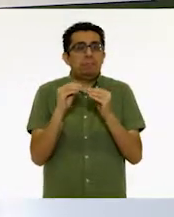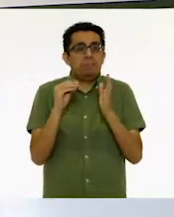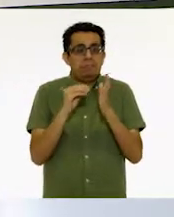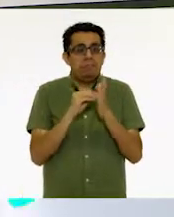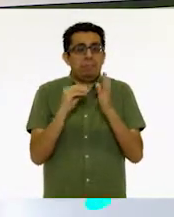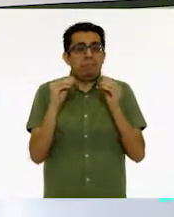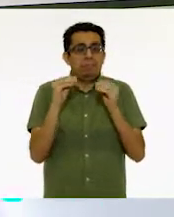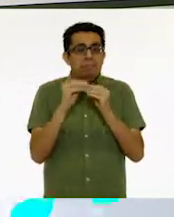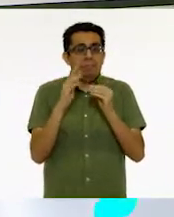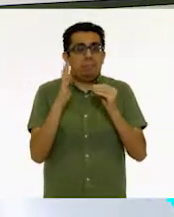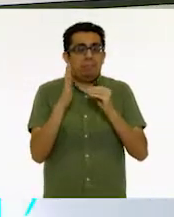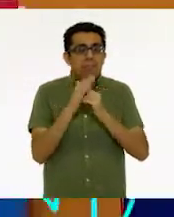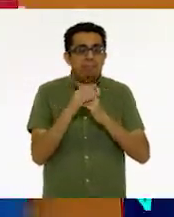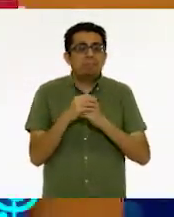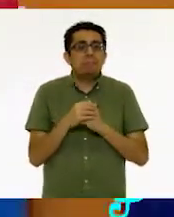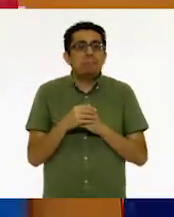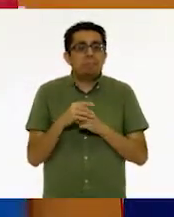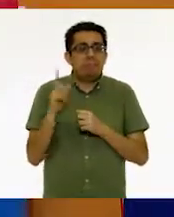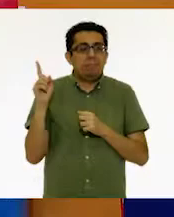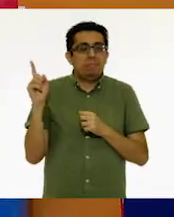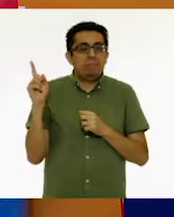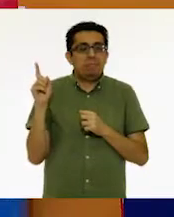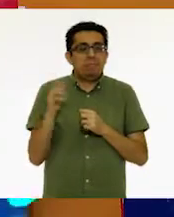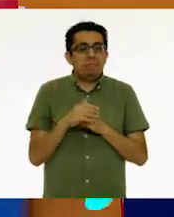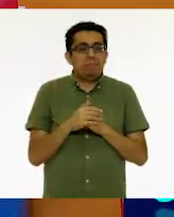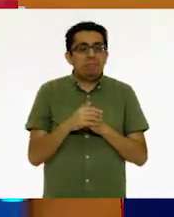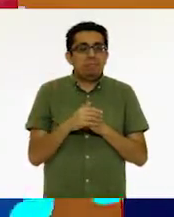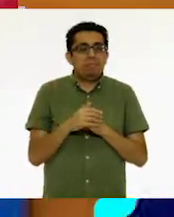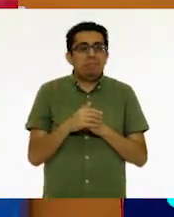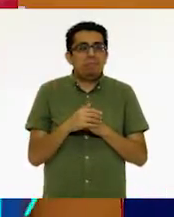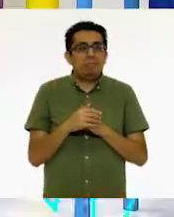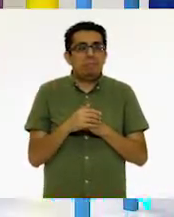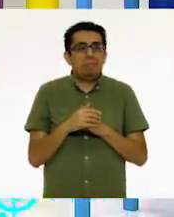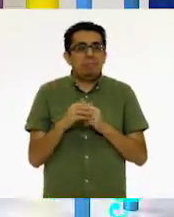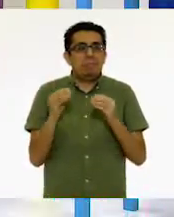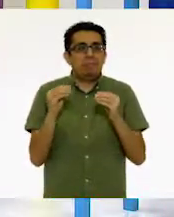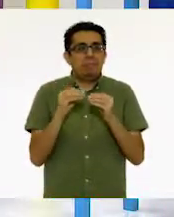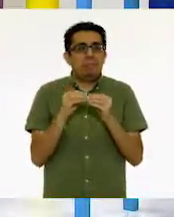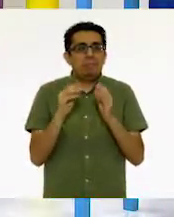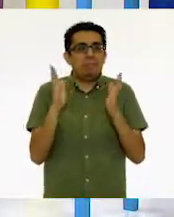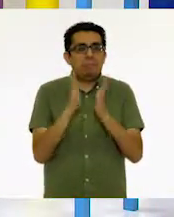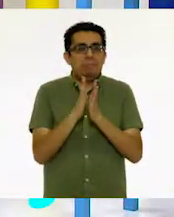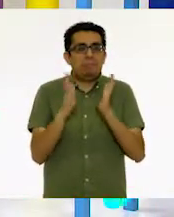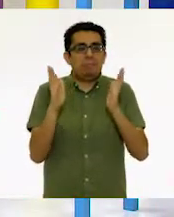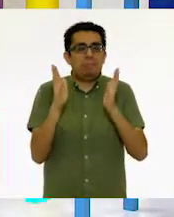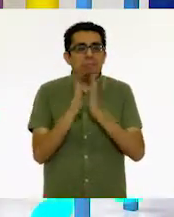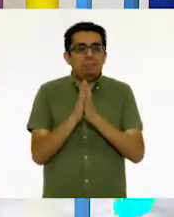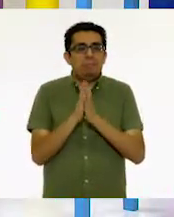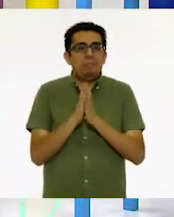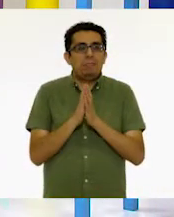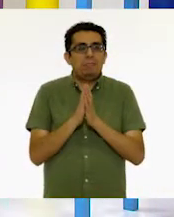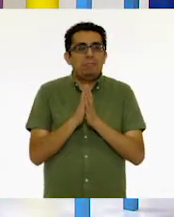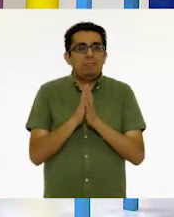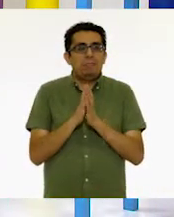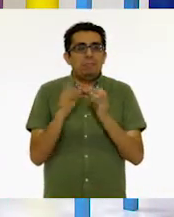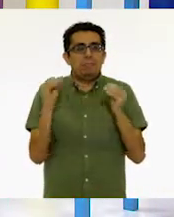piedra, pica aquí. Pica piedra, pica aquí. Pica, palma, palma,